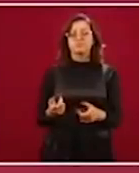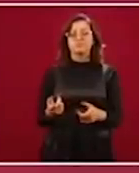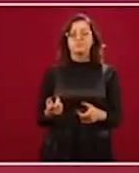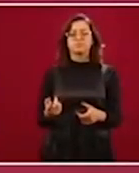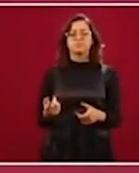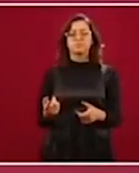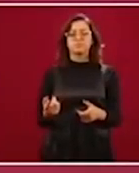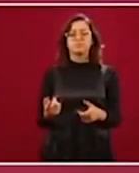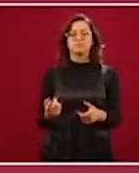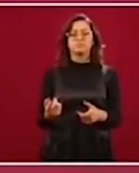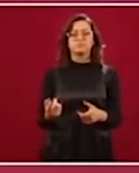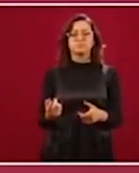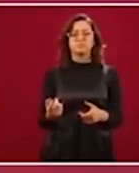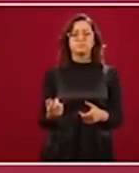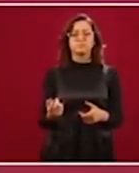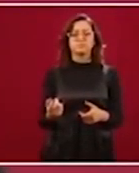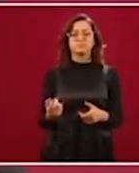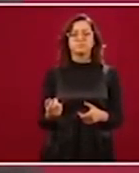Y